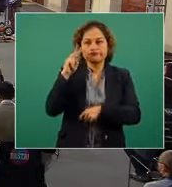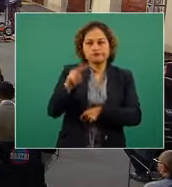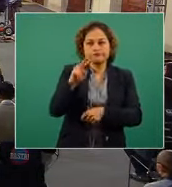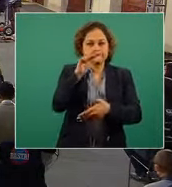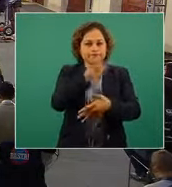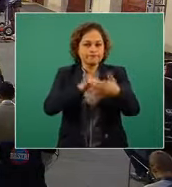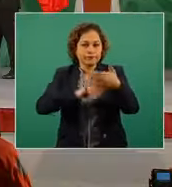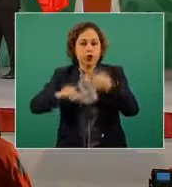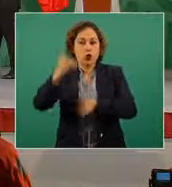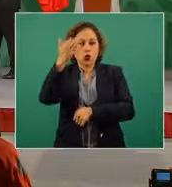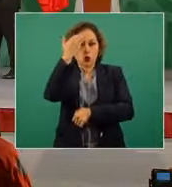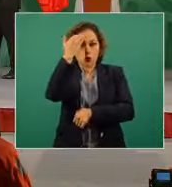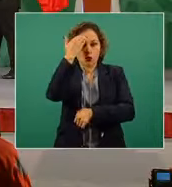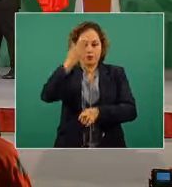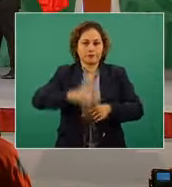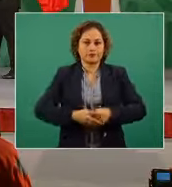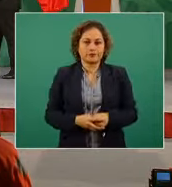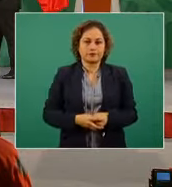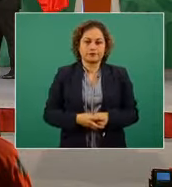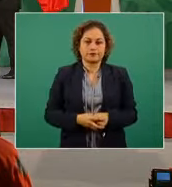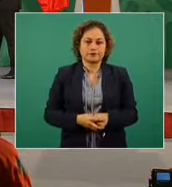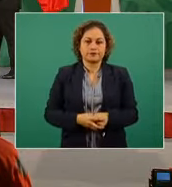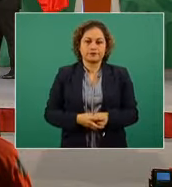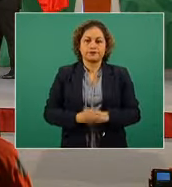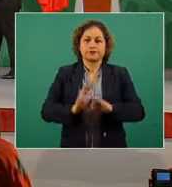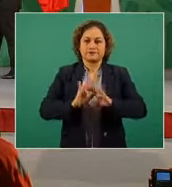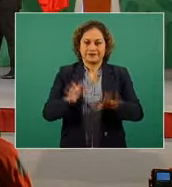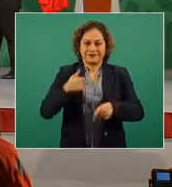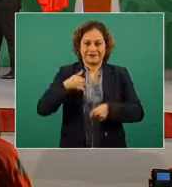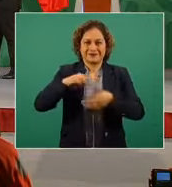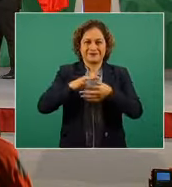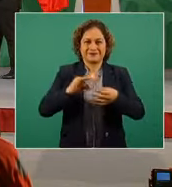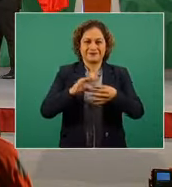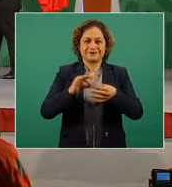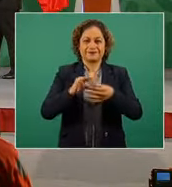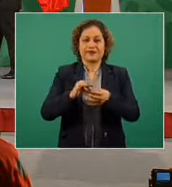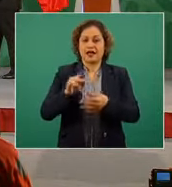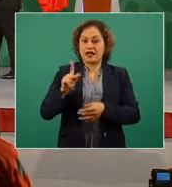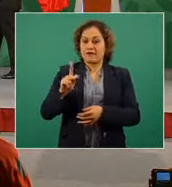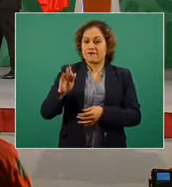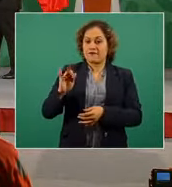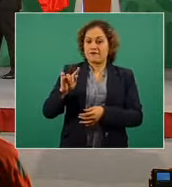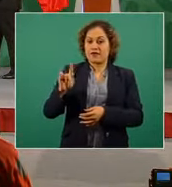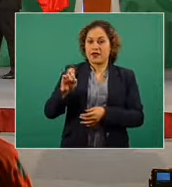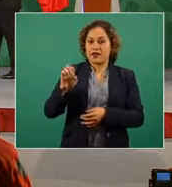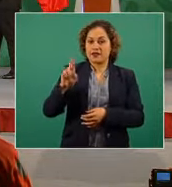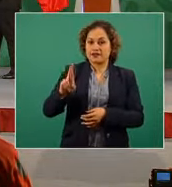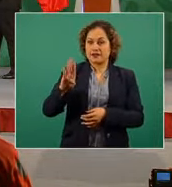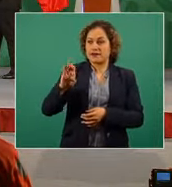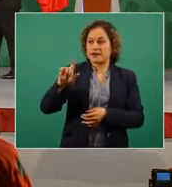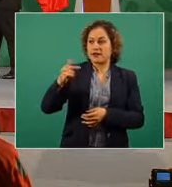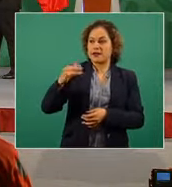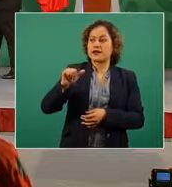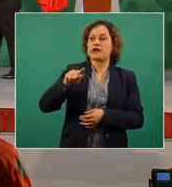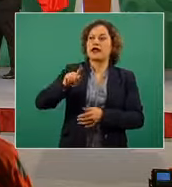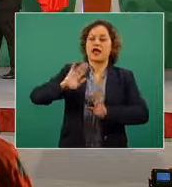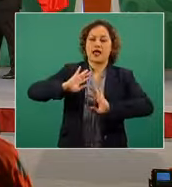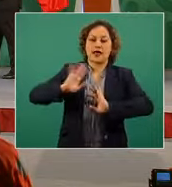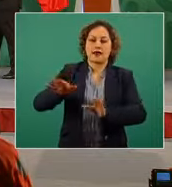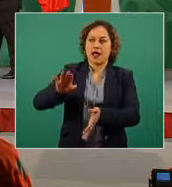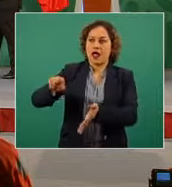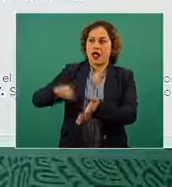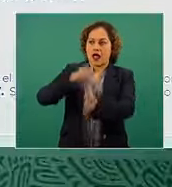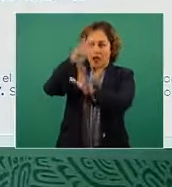Como ya dije, se recibió ya la autorización de Pfizer Bélgica para mandar el embarque que corresponde a la semana